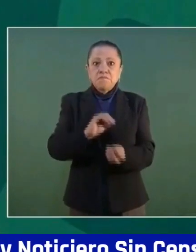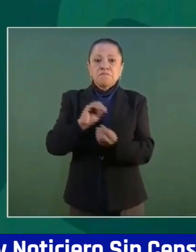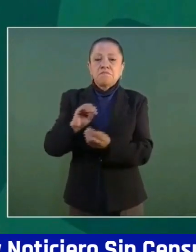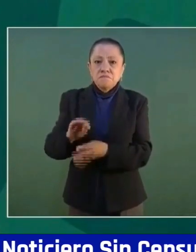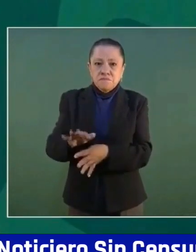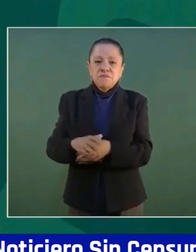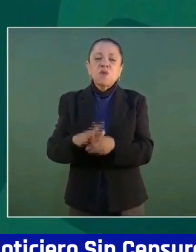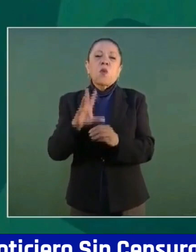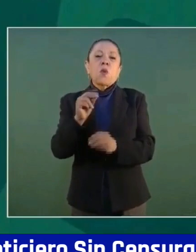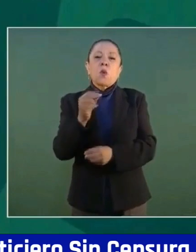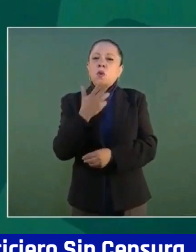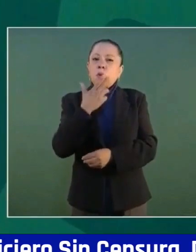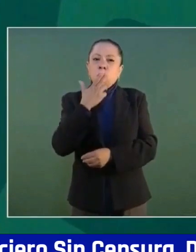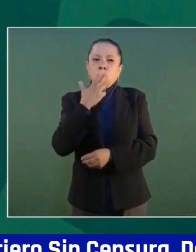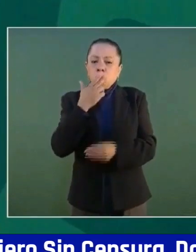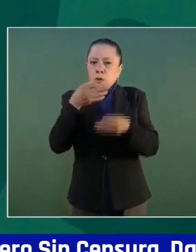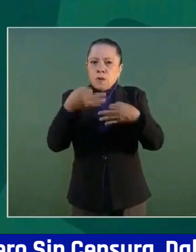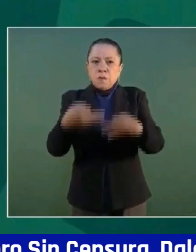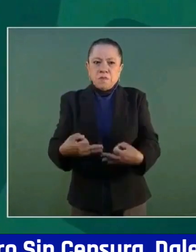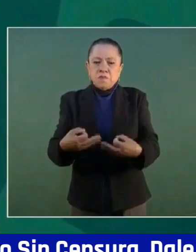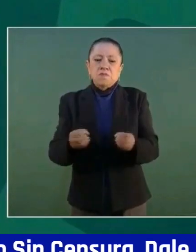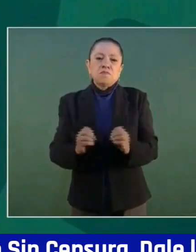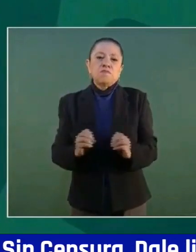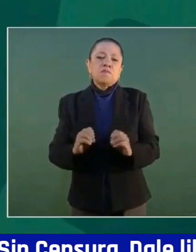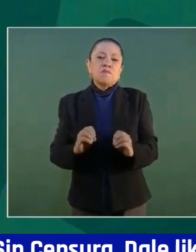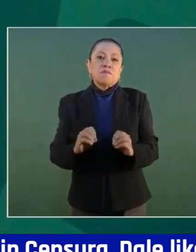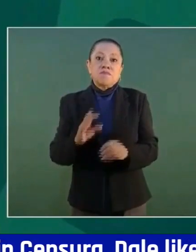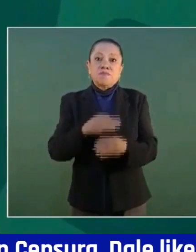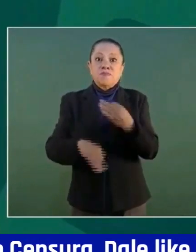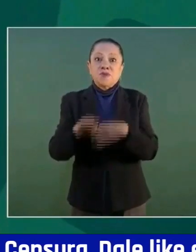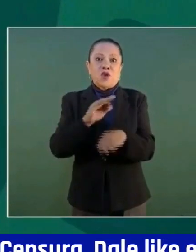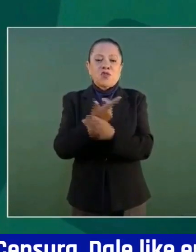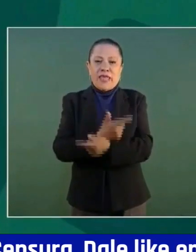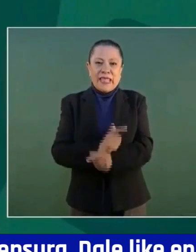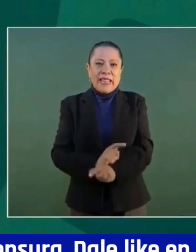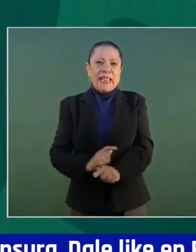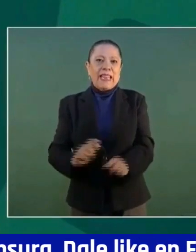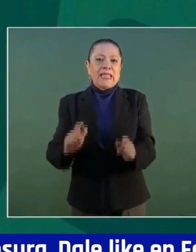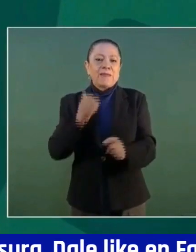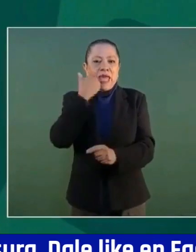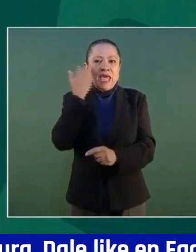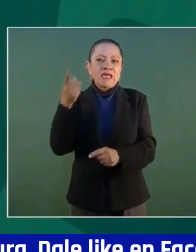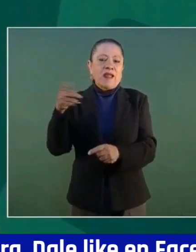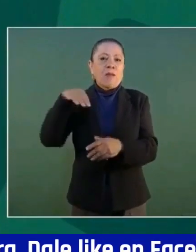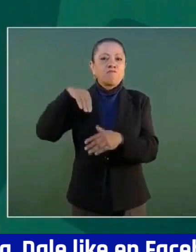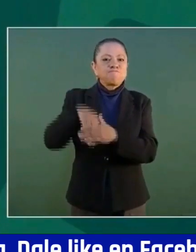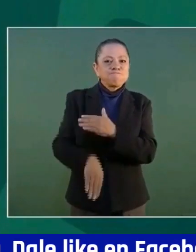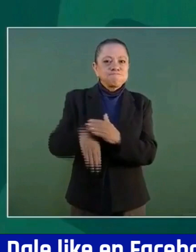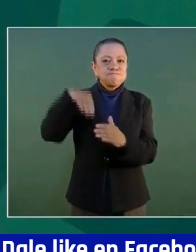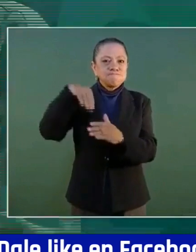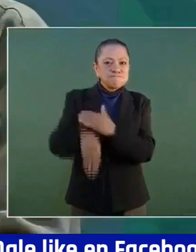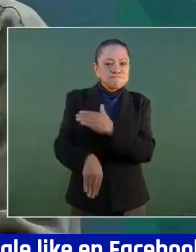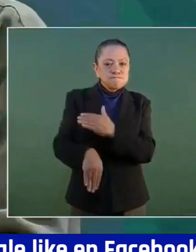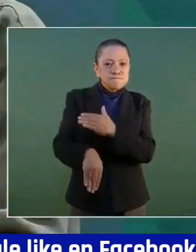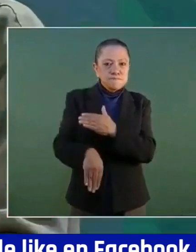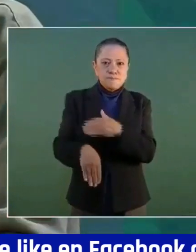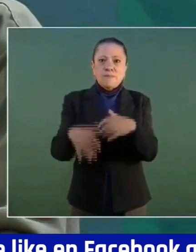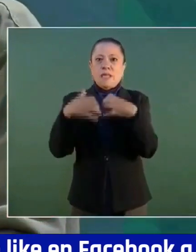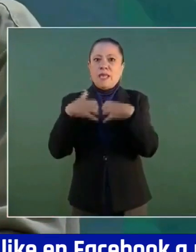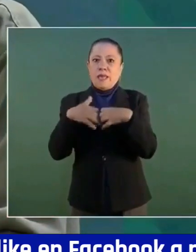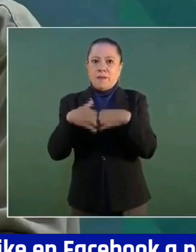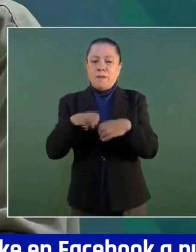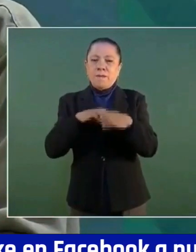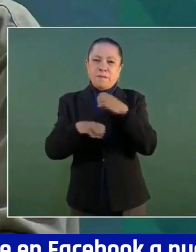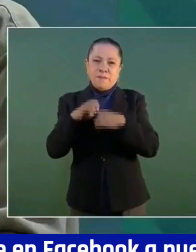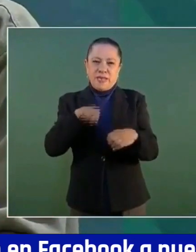subutilizadas. De manera deliberada querían que se arruinaran, que se convirtieran en